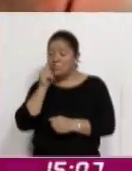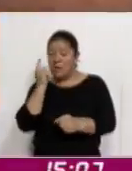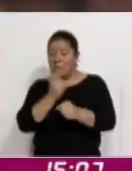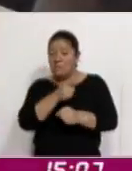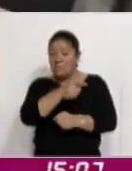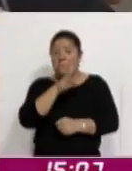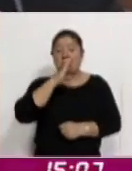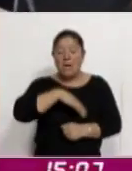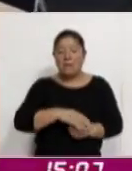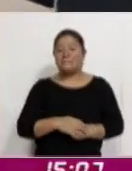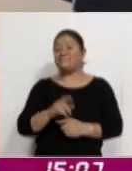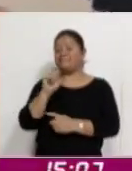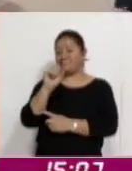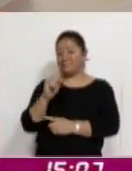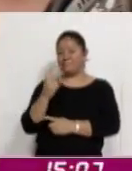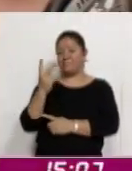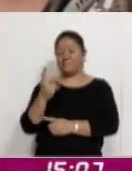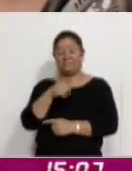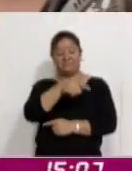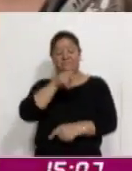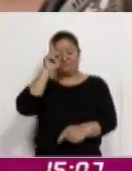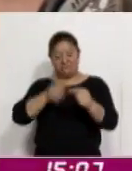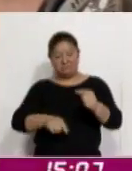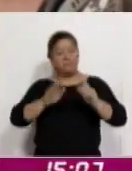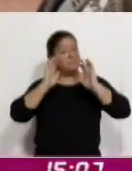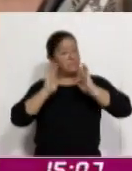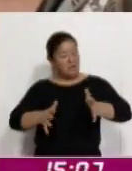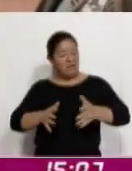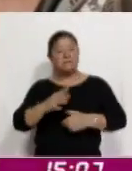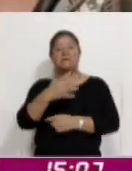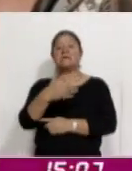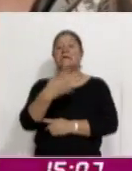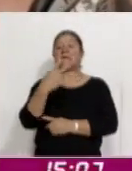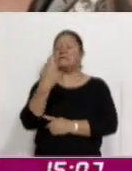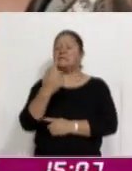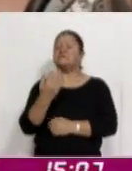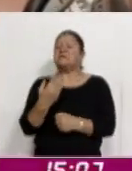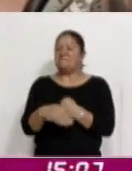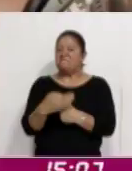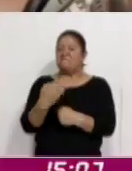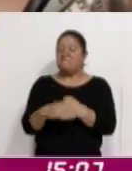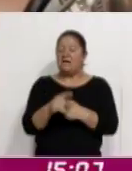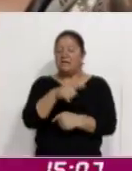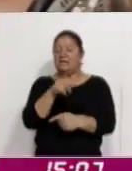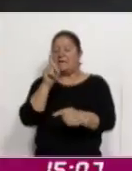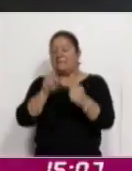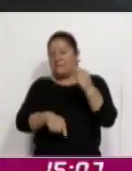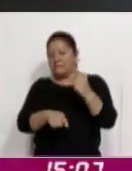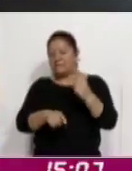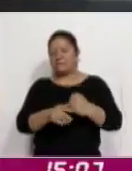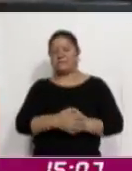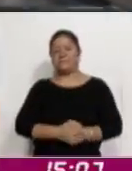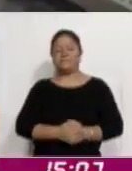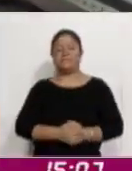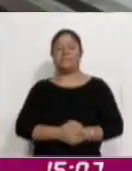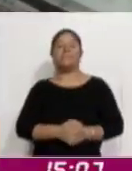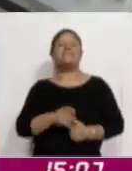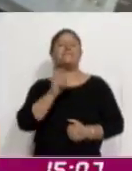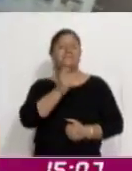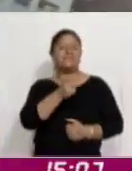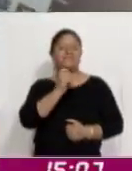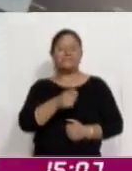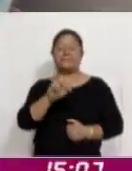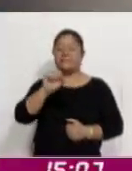fecha, 22 fueron desactivadas y 14 están en proceso de desactivación, lo que representa